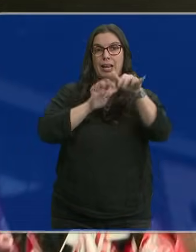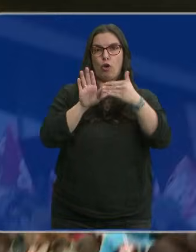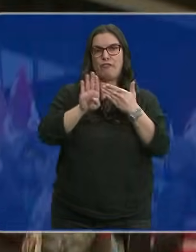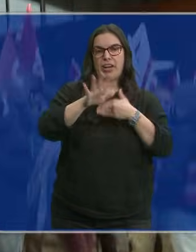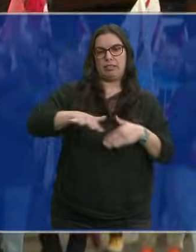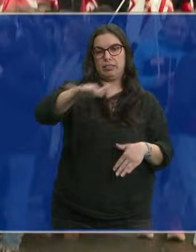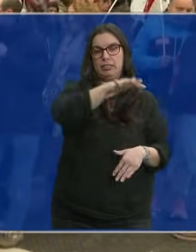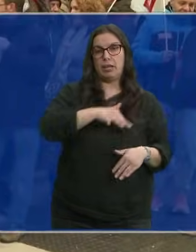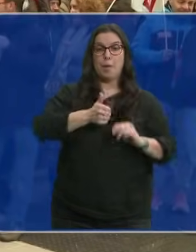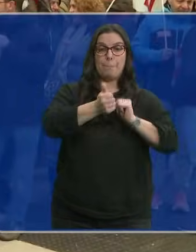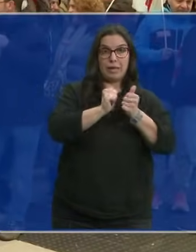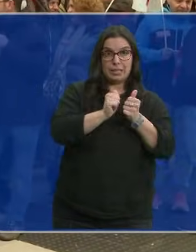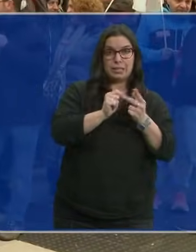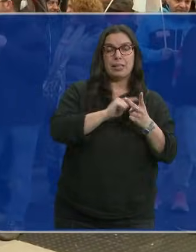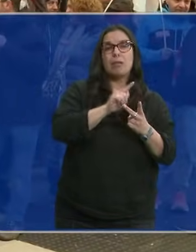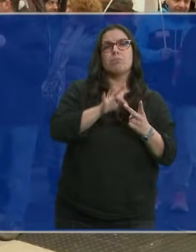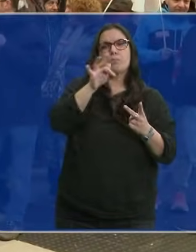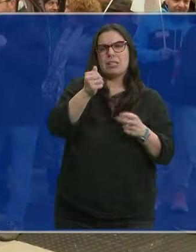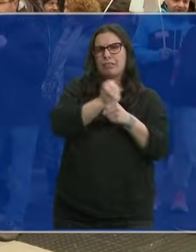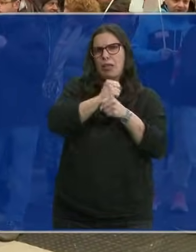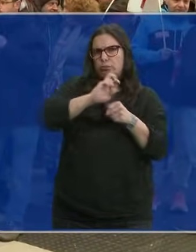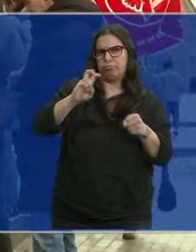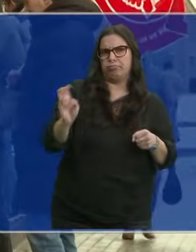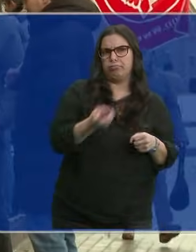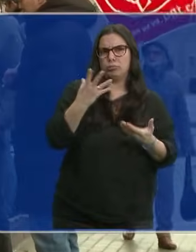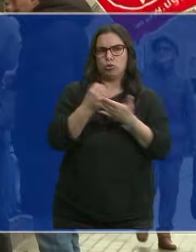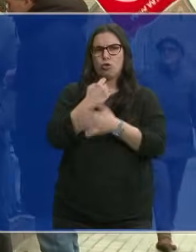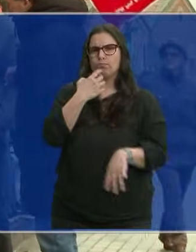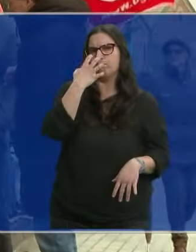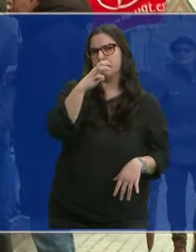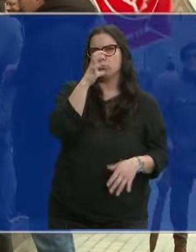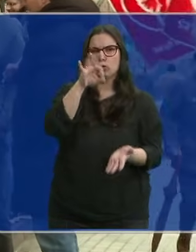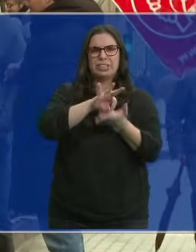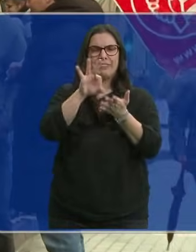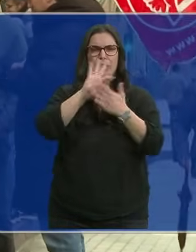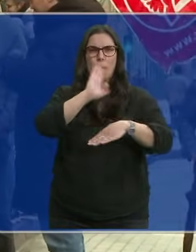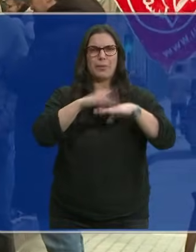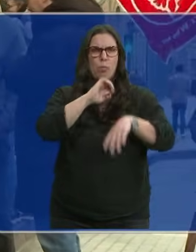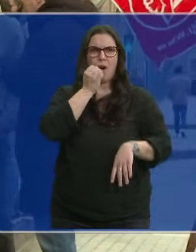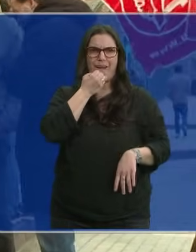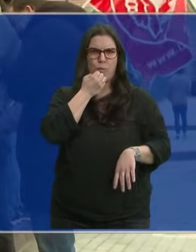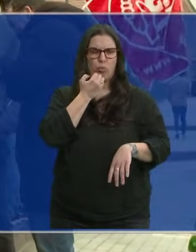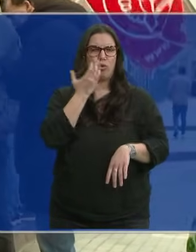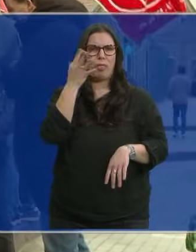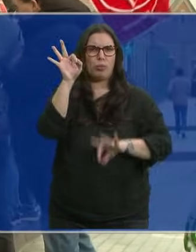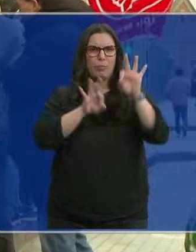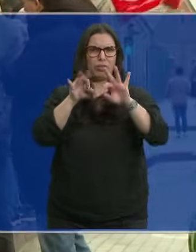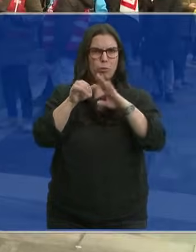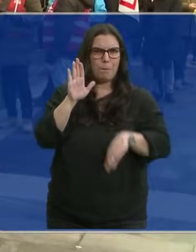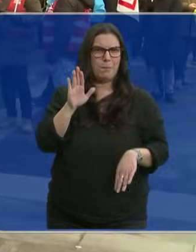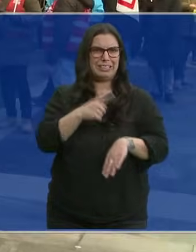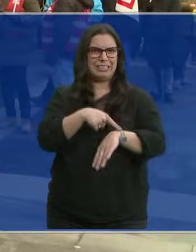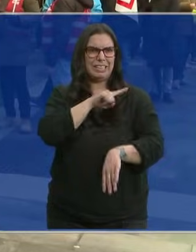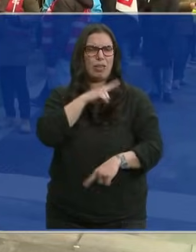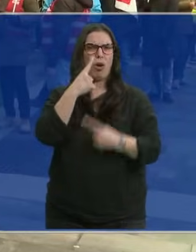de León, no solo maquinistas, sino todo tipo de trabajadores que denuncian los servicios mínimos abusivos, más del 50%,